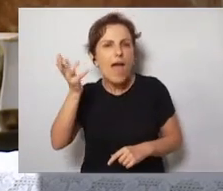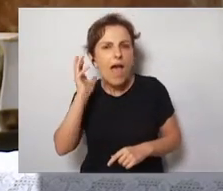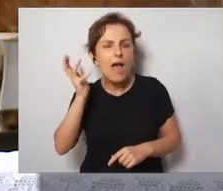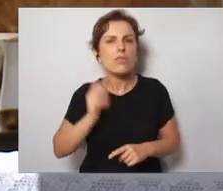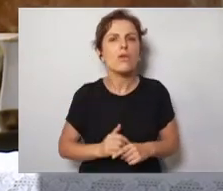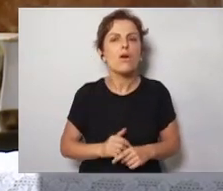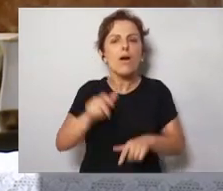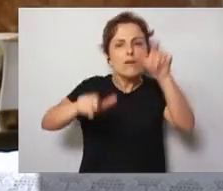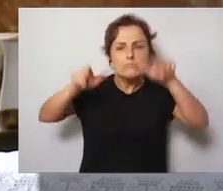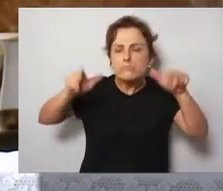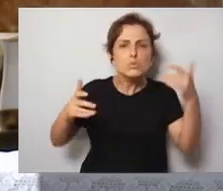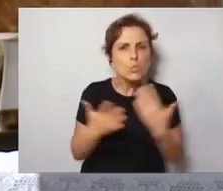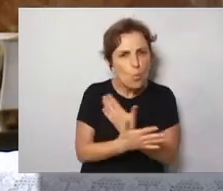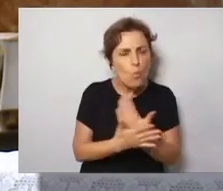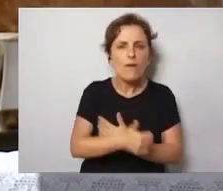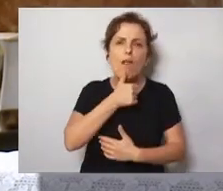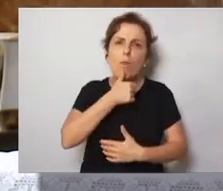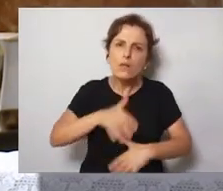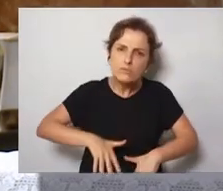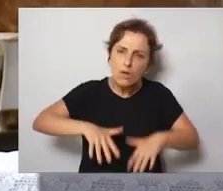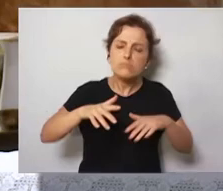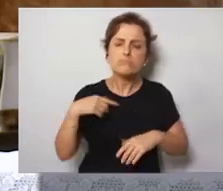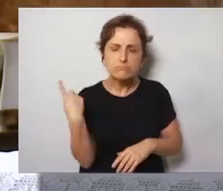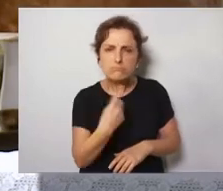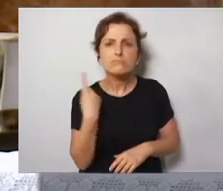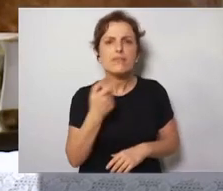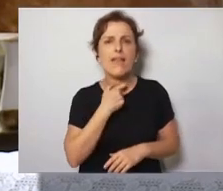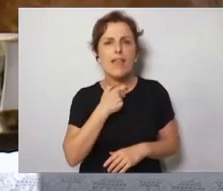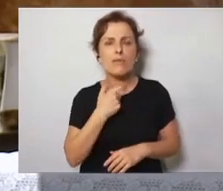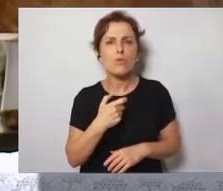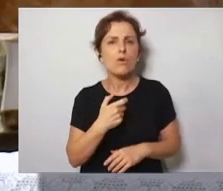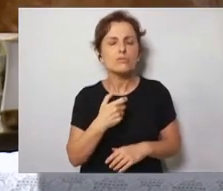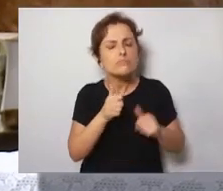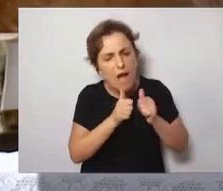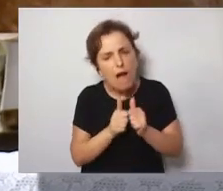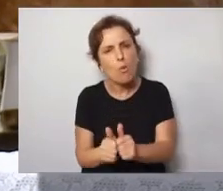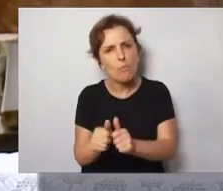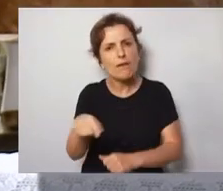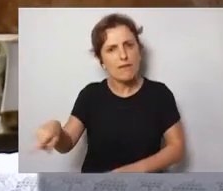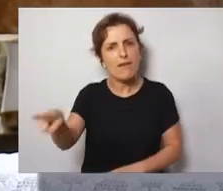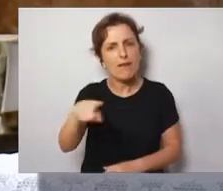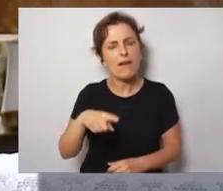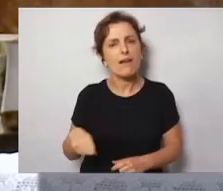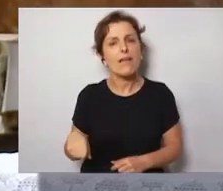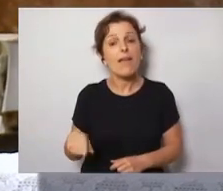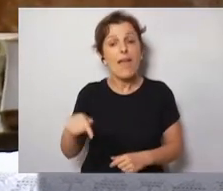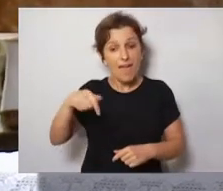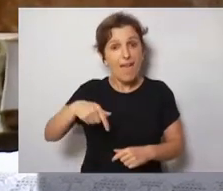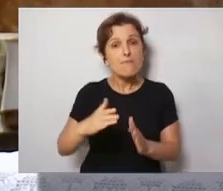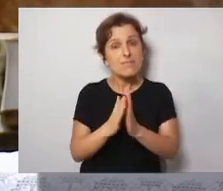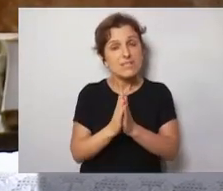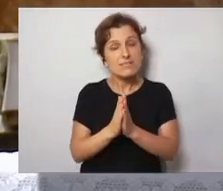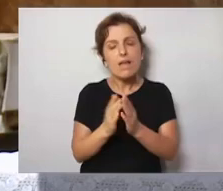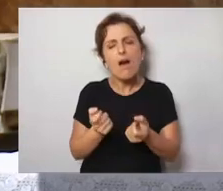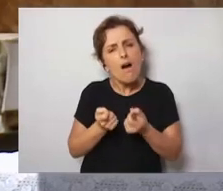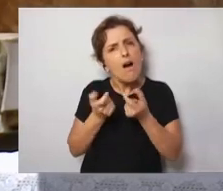están sufriendo las inundaciones por eso los queremos acompañar de una manera especial y vamos a ofrecer esta misa